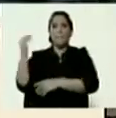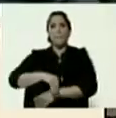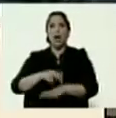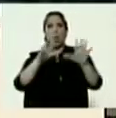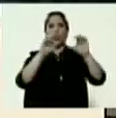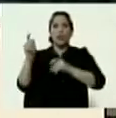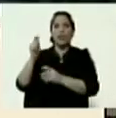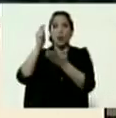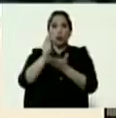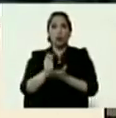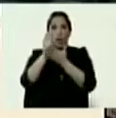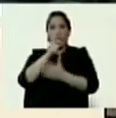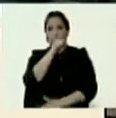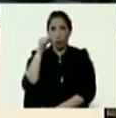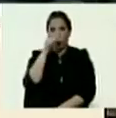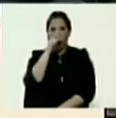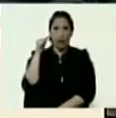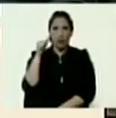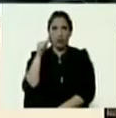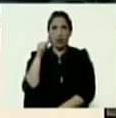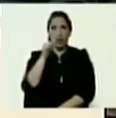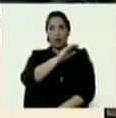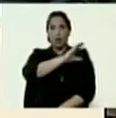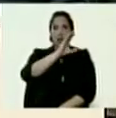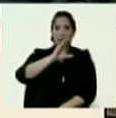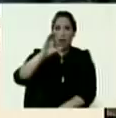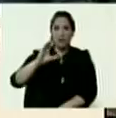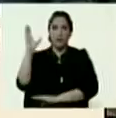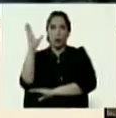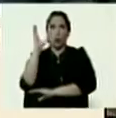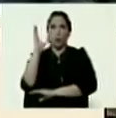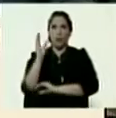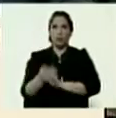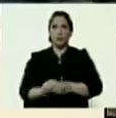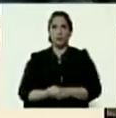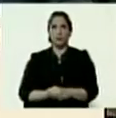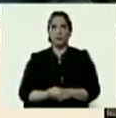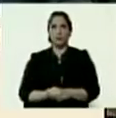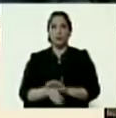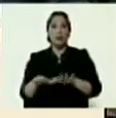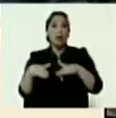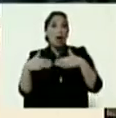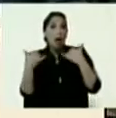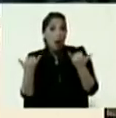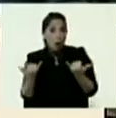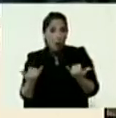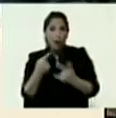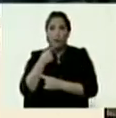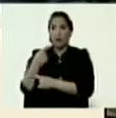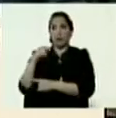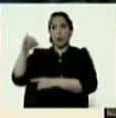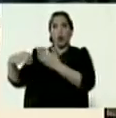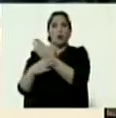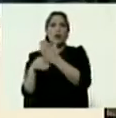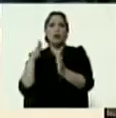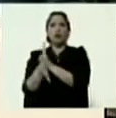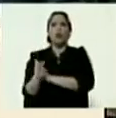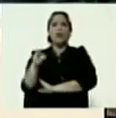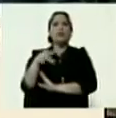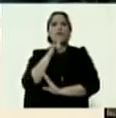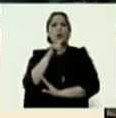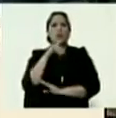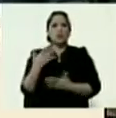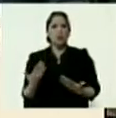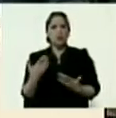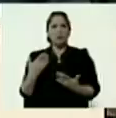de cocaína desde el Caribe colombiano. ¿Qué va a decir Juan Guaidó a eso? ¿Qué va a